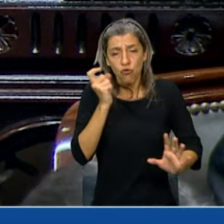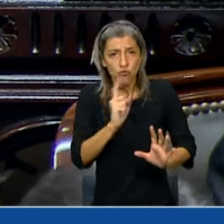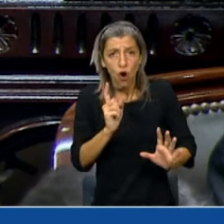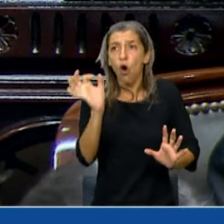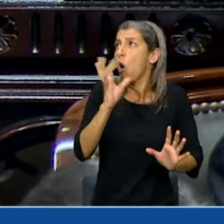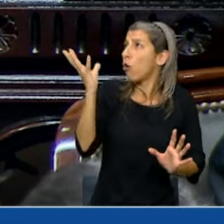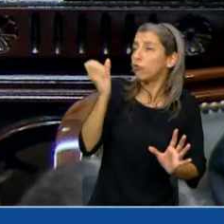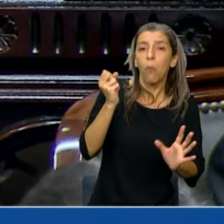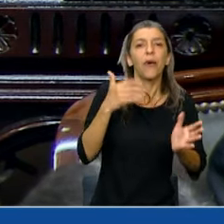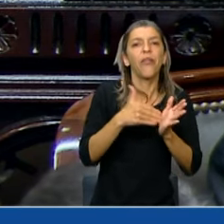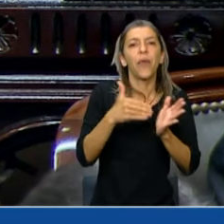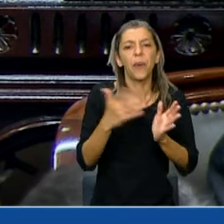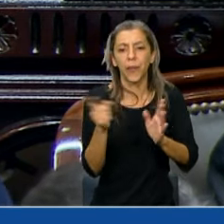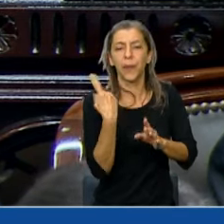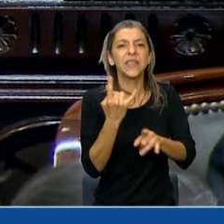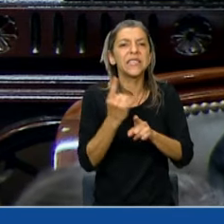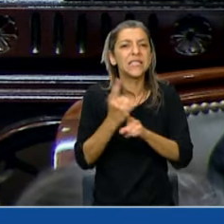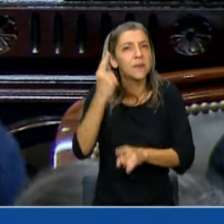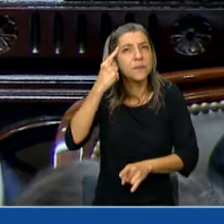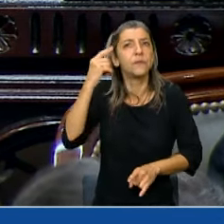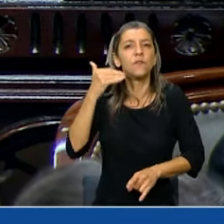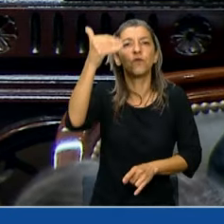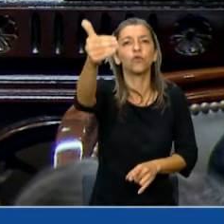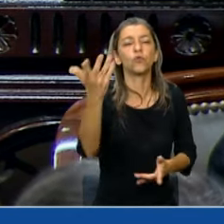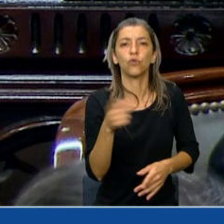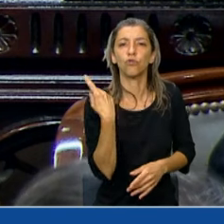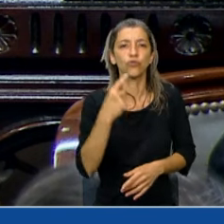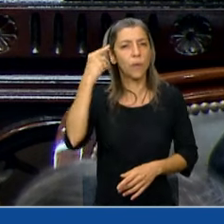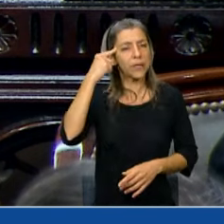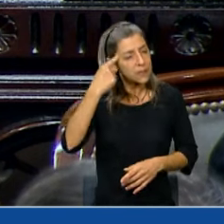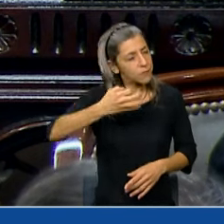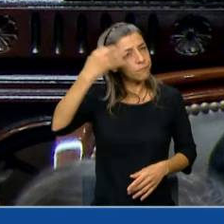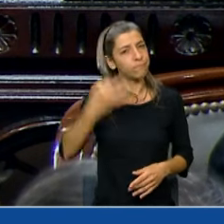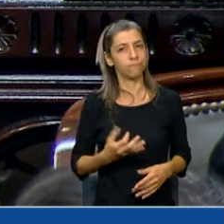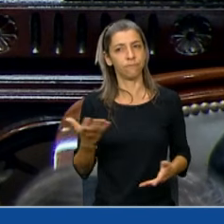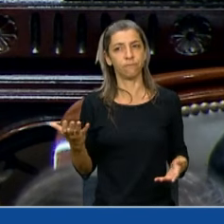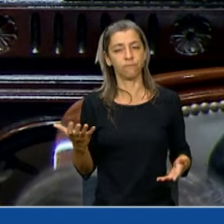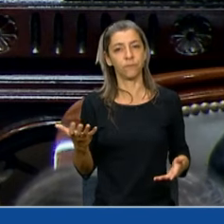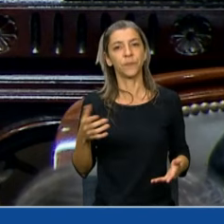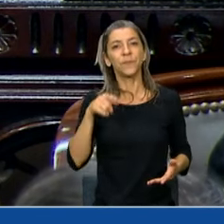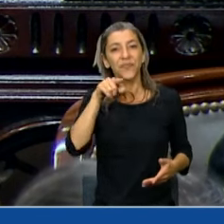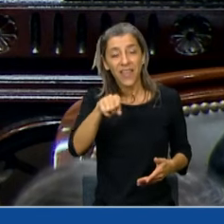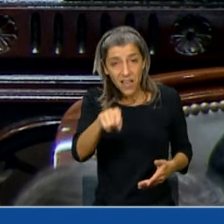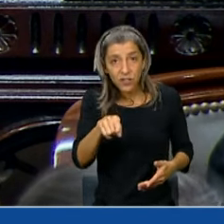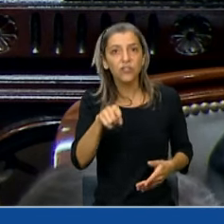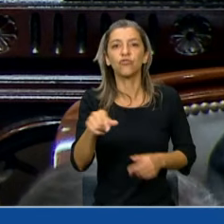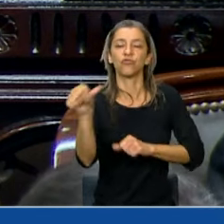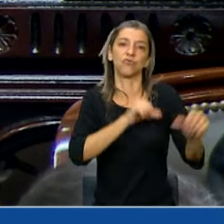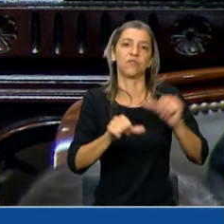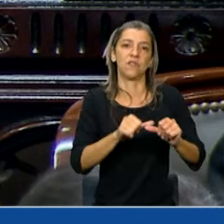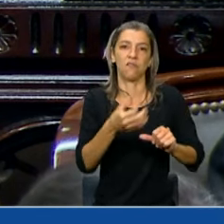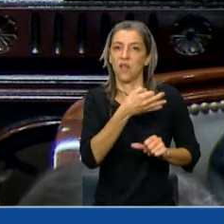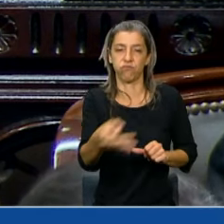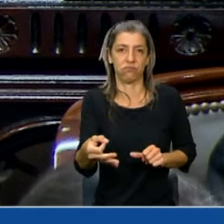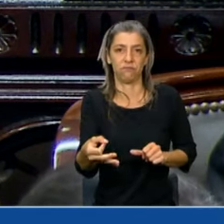el futuro qua pensamos en grande y eso esa metáfora de la ciencia